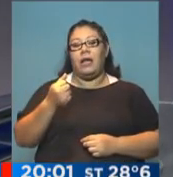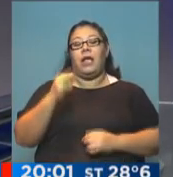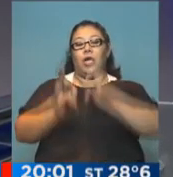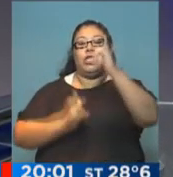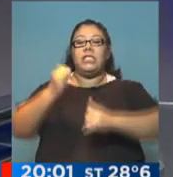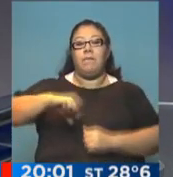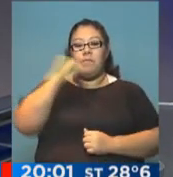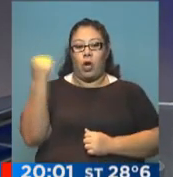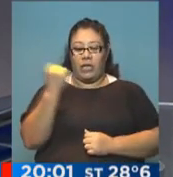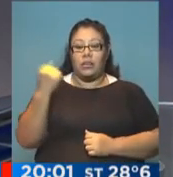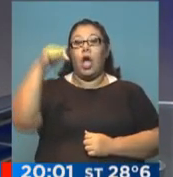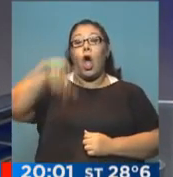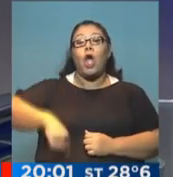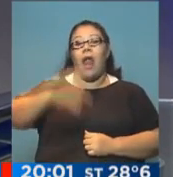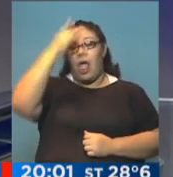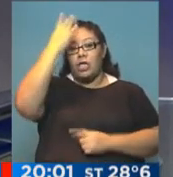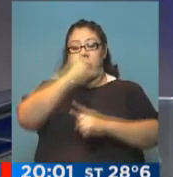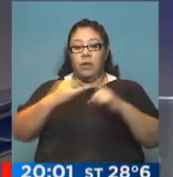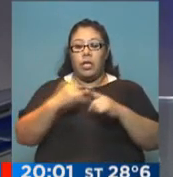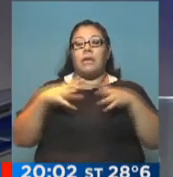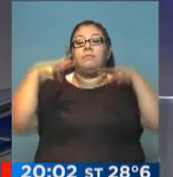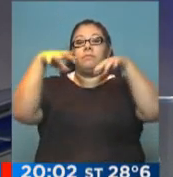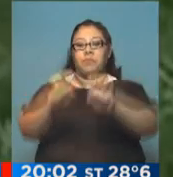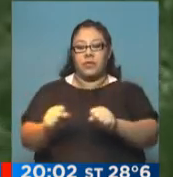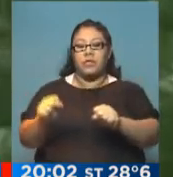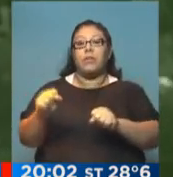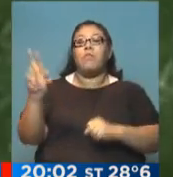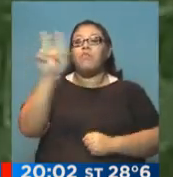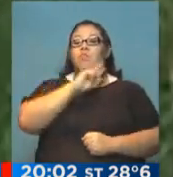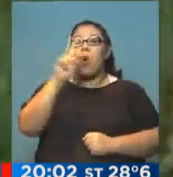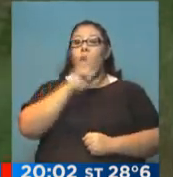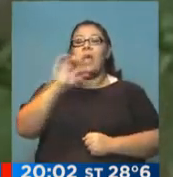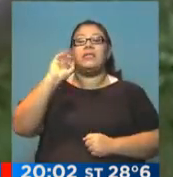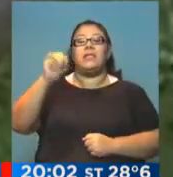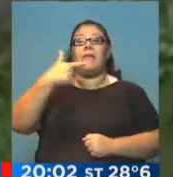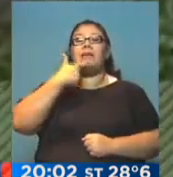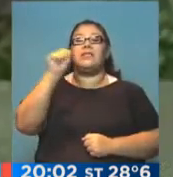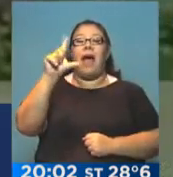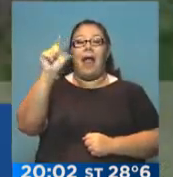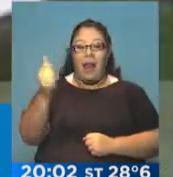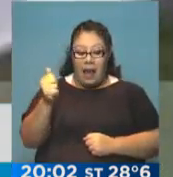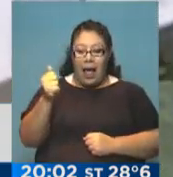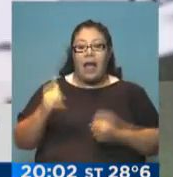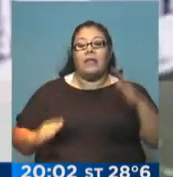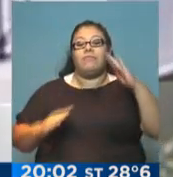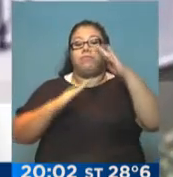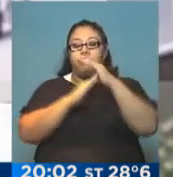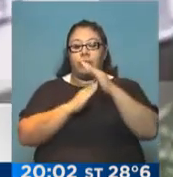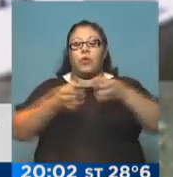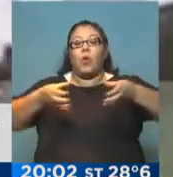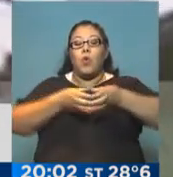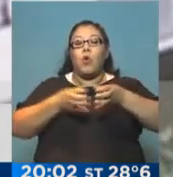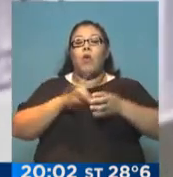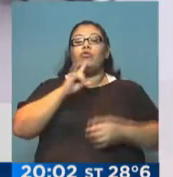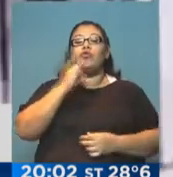Empezamos con lo que ocurrió este mediodía porque detuvieron a Milagro Sala. Es la dirigente de la Túpac Amaru que en esta imagen, es un video casero